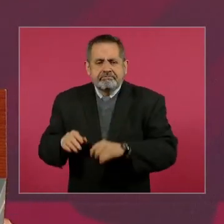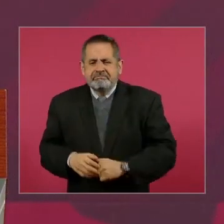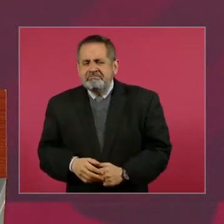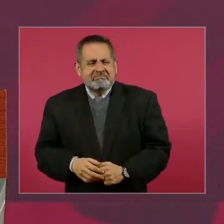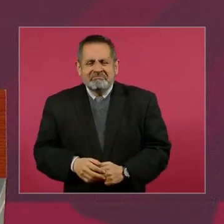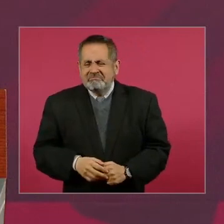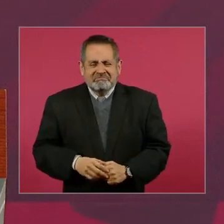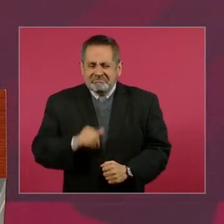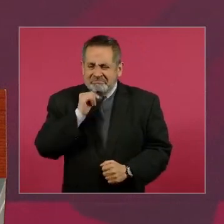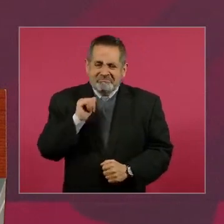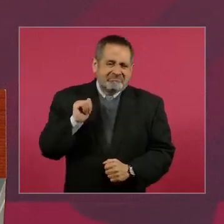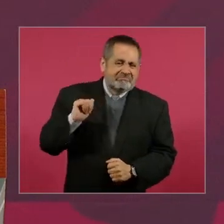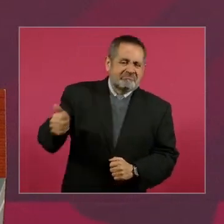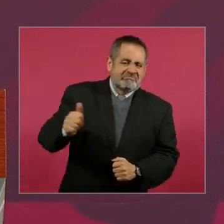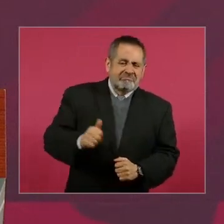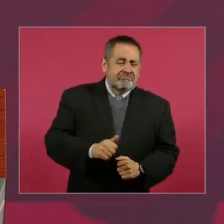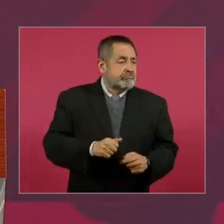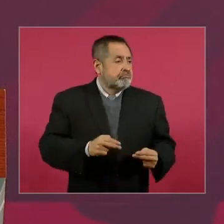los ciudadanos,